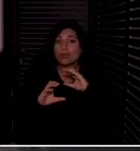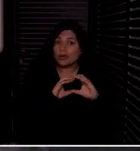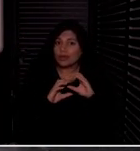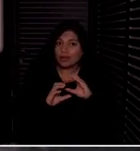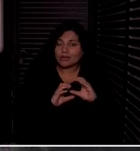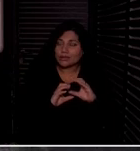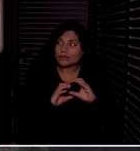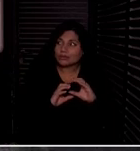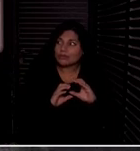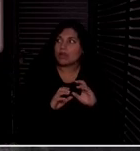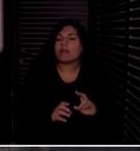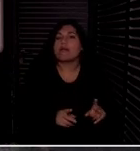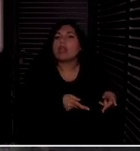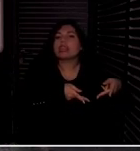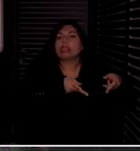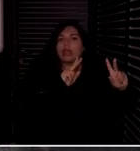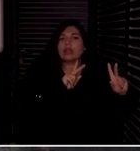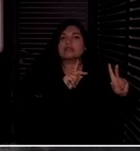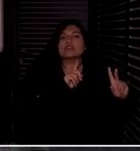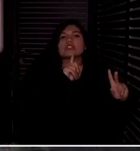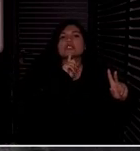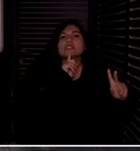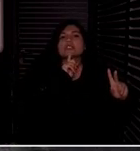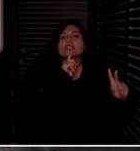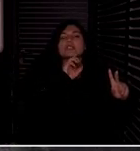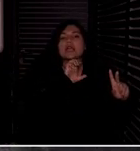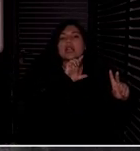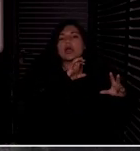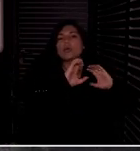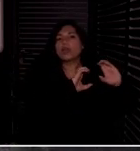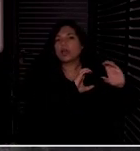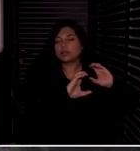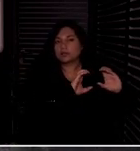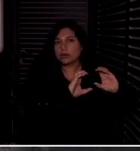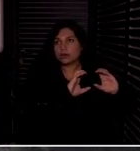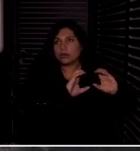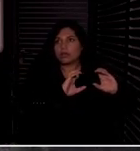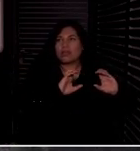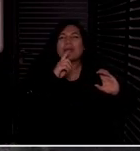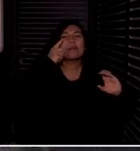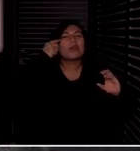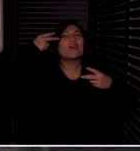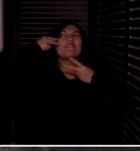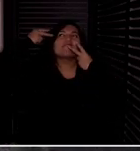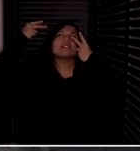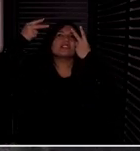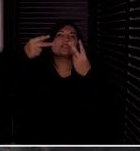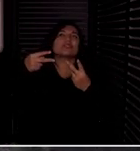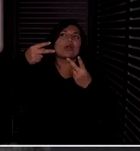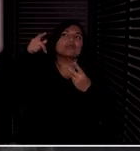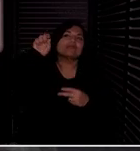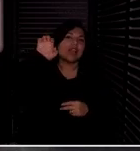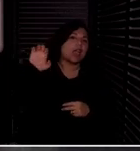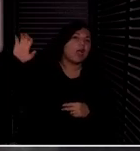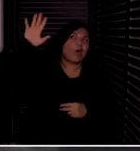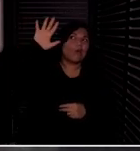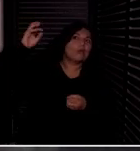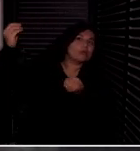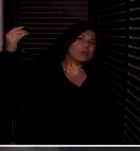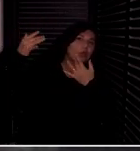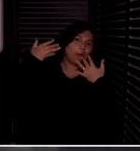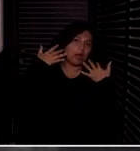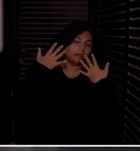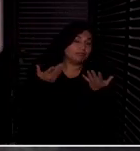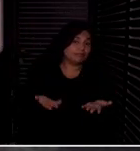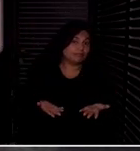en términos de derecho de telecomunicaciones, que está permeado por una visión absolutamente distinta. Entonces, de las únicas